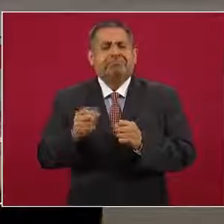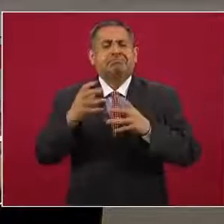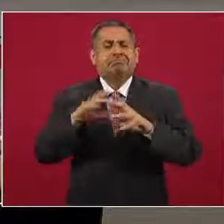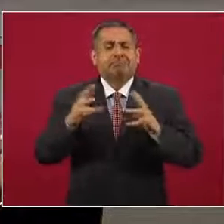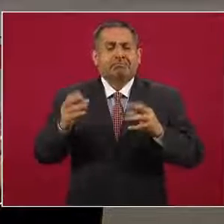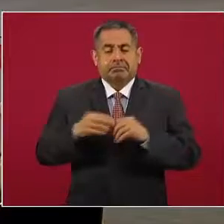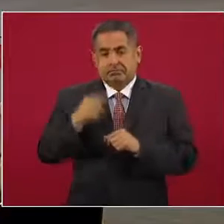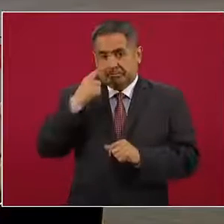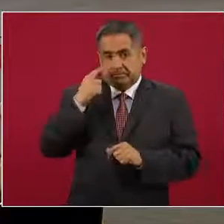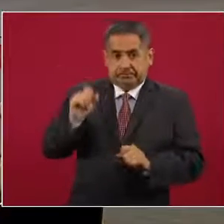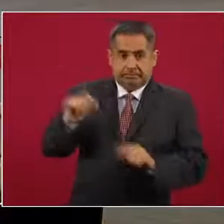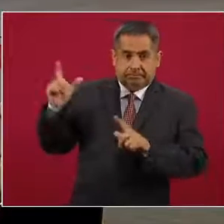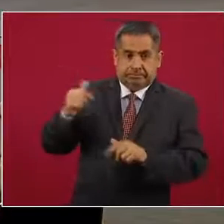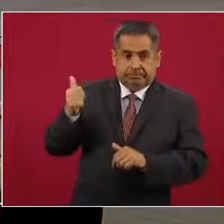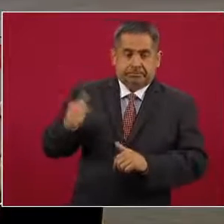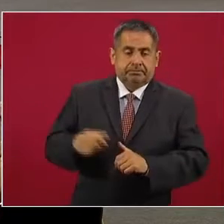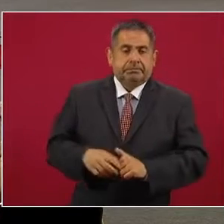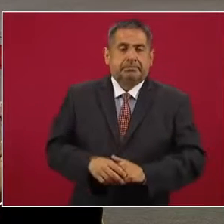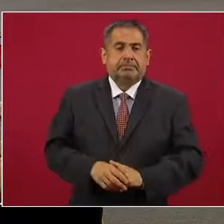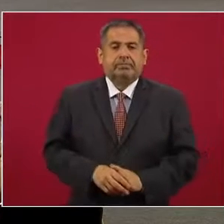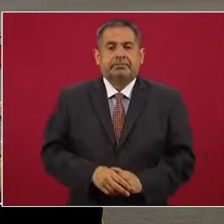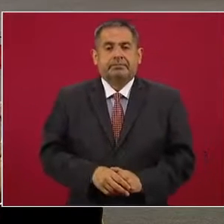la gráfica.